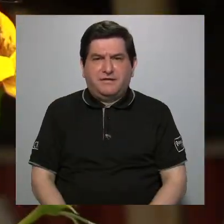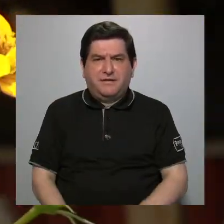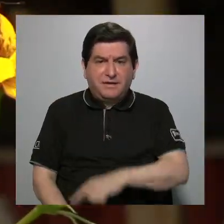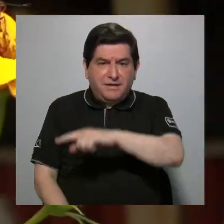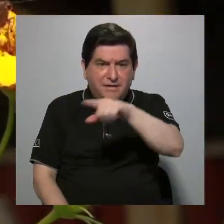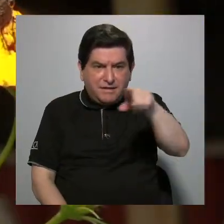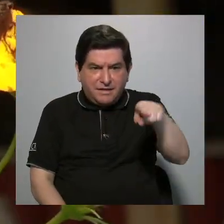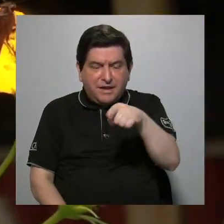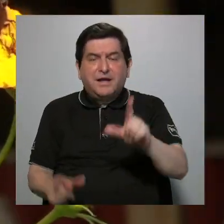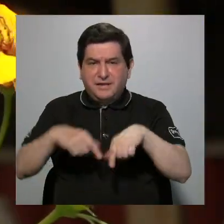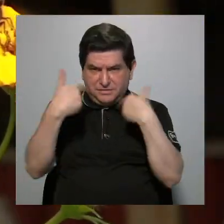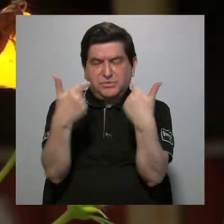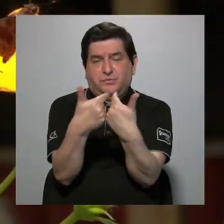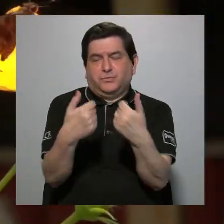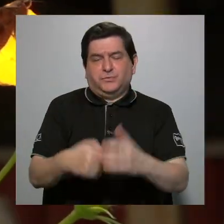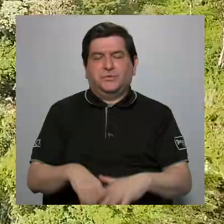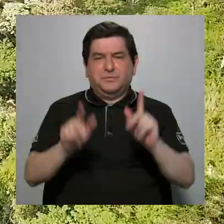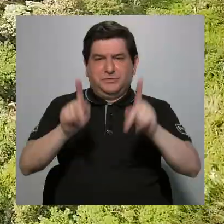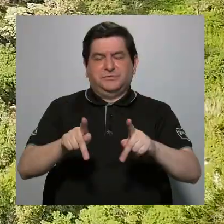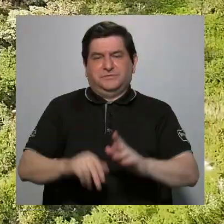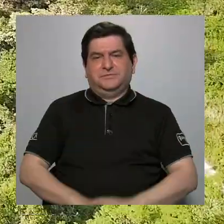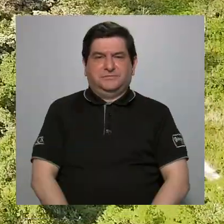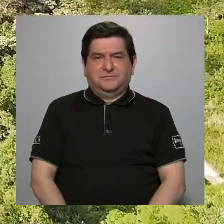esos sectores.